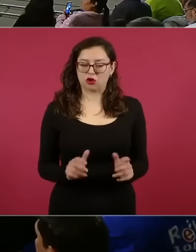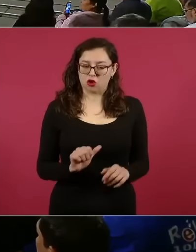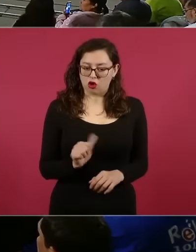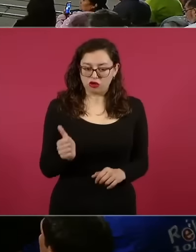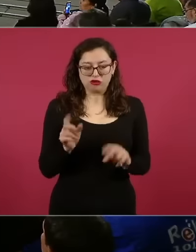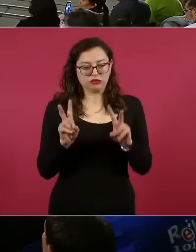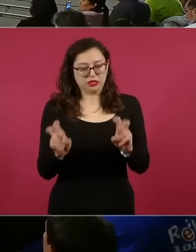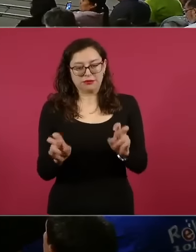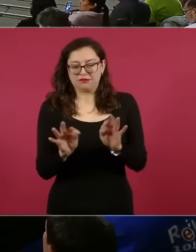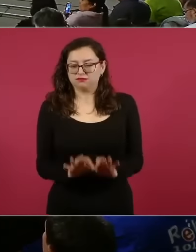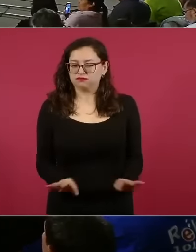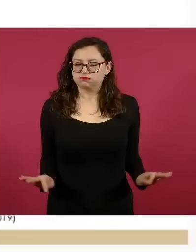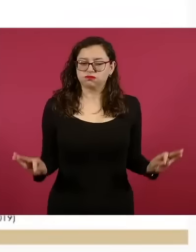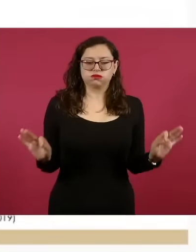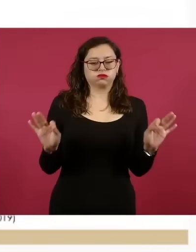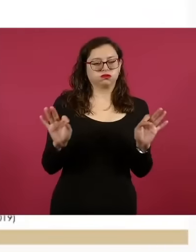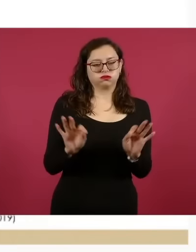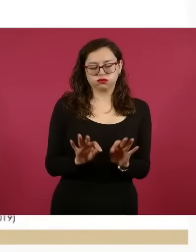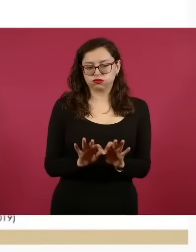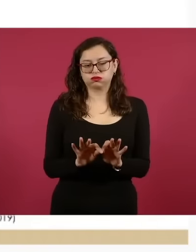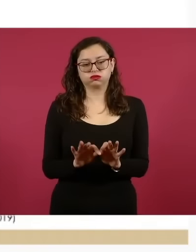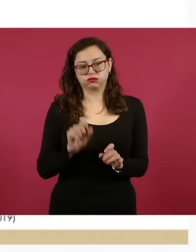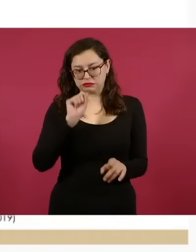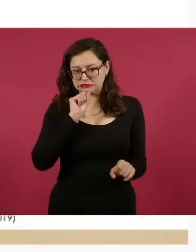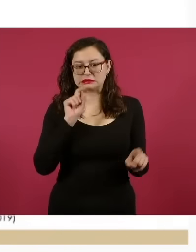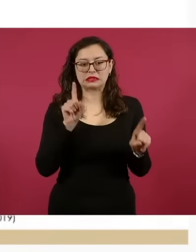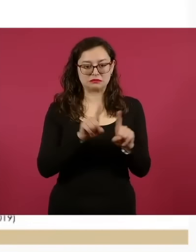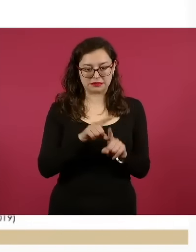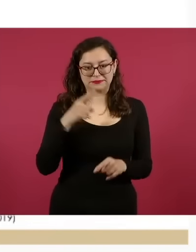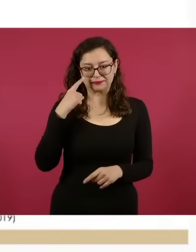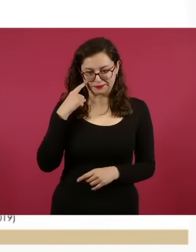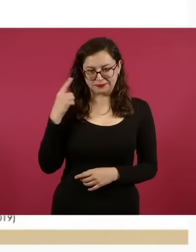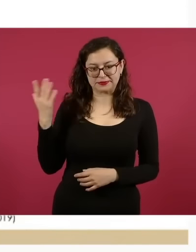importante, y esto